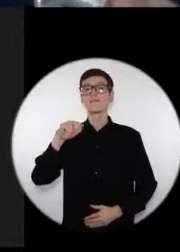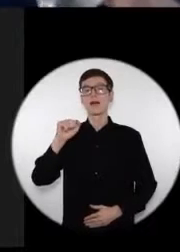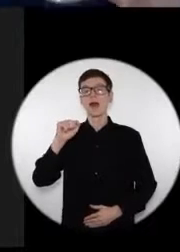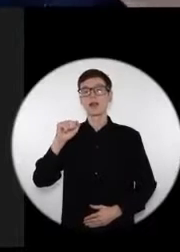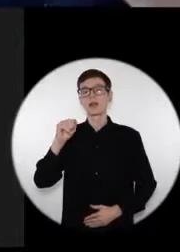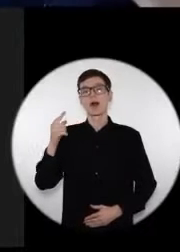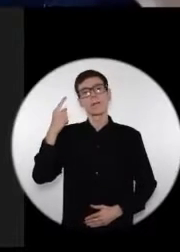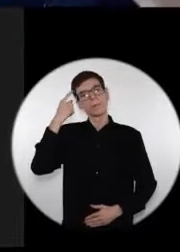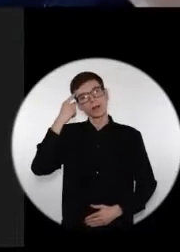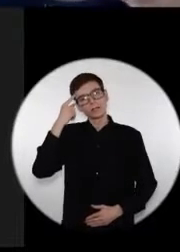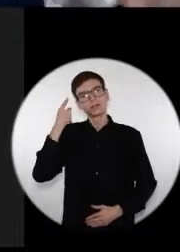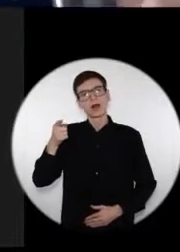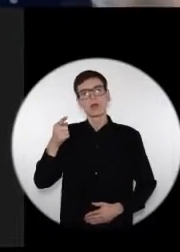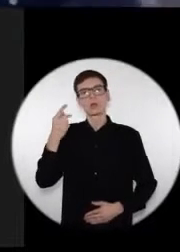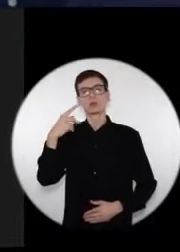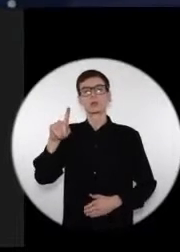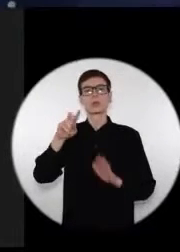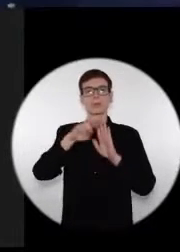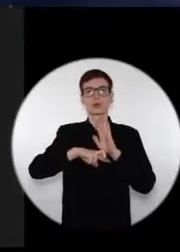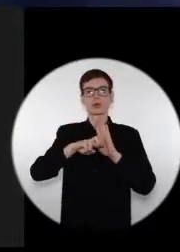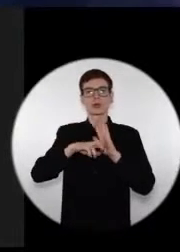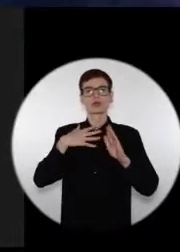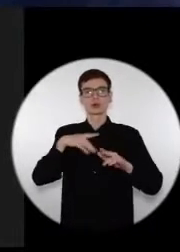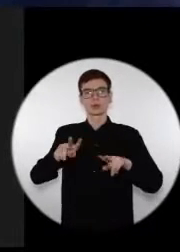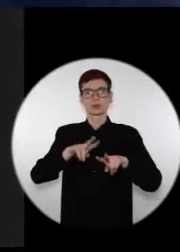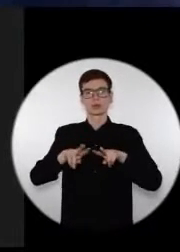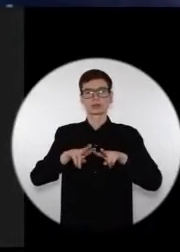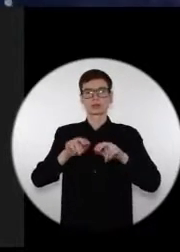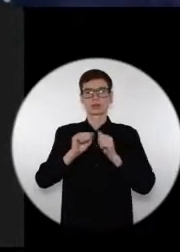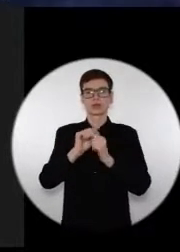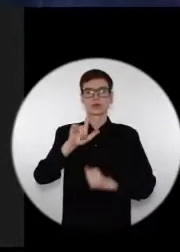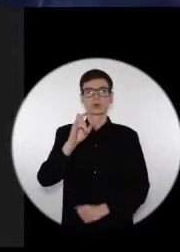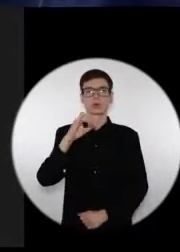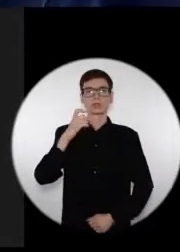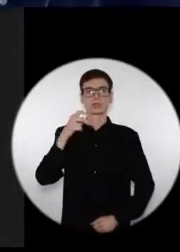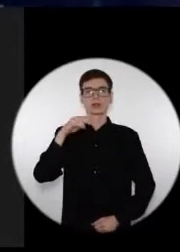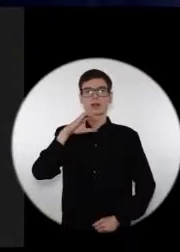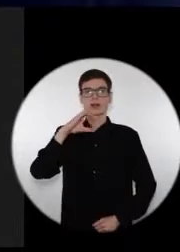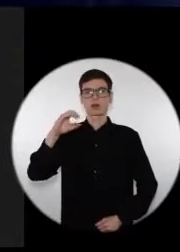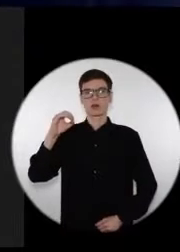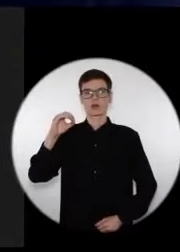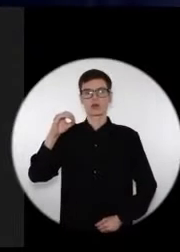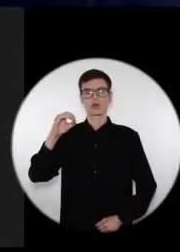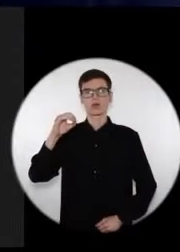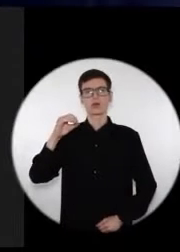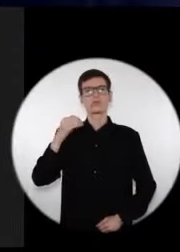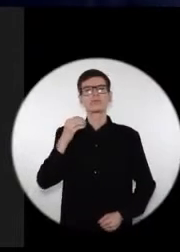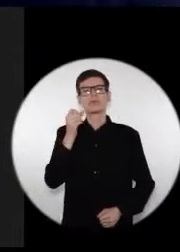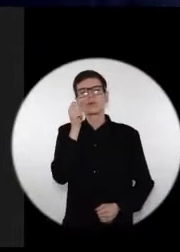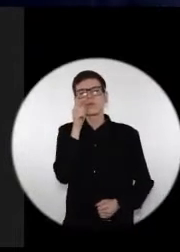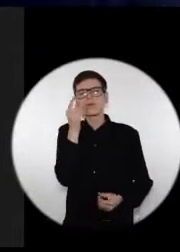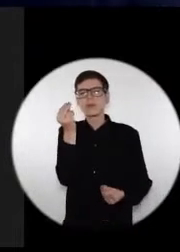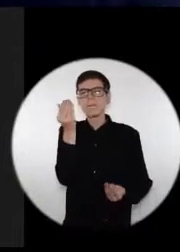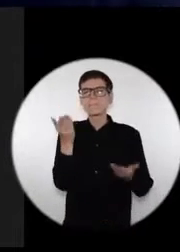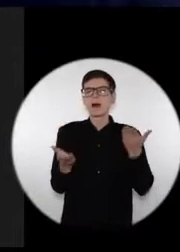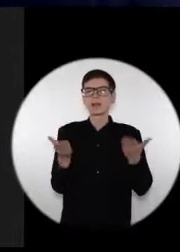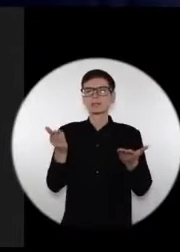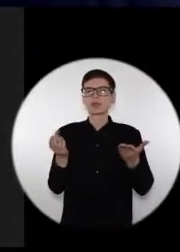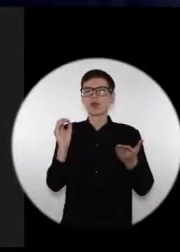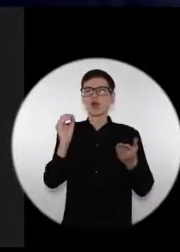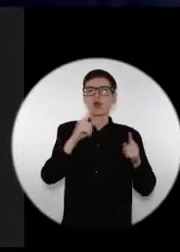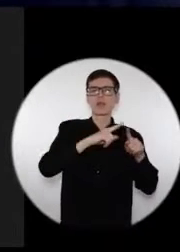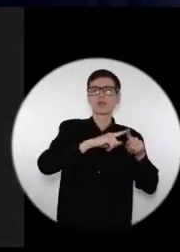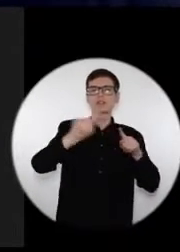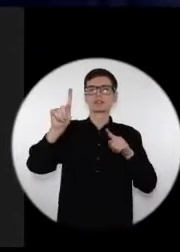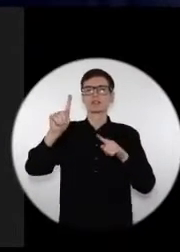puedes silvana y pensando en esto también el proyecto que usted están haciendo con luis neco en que